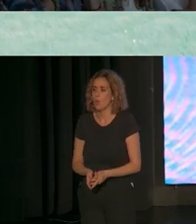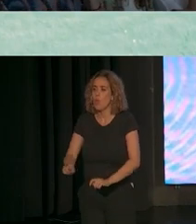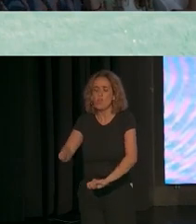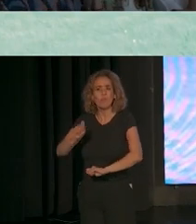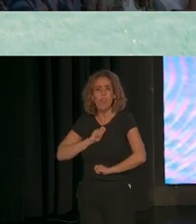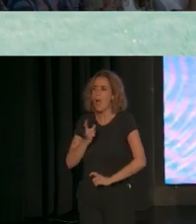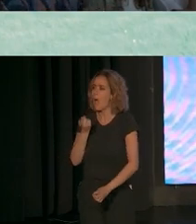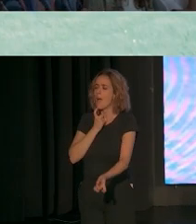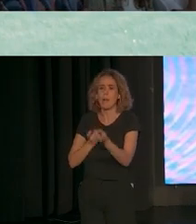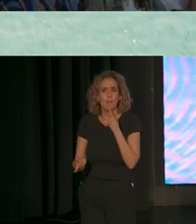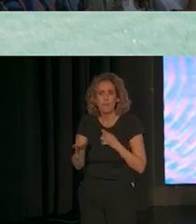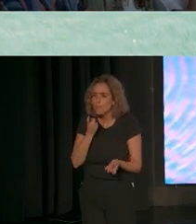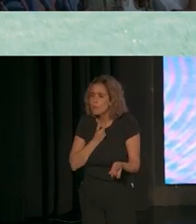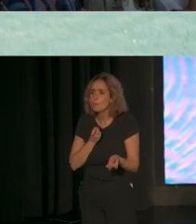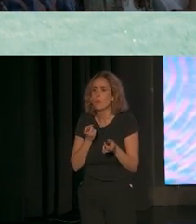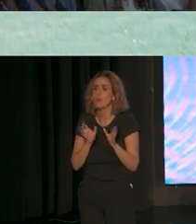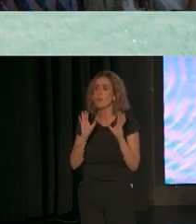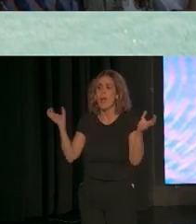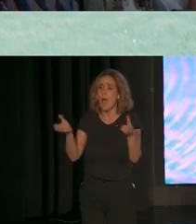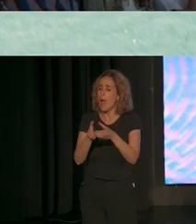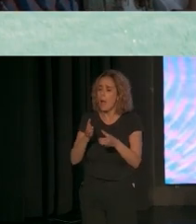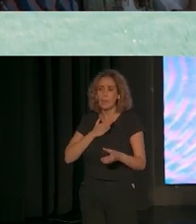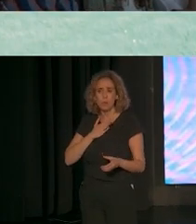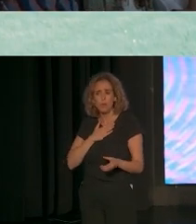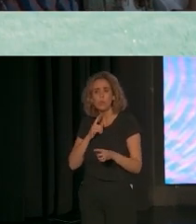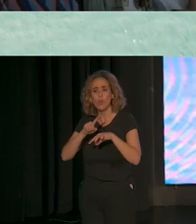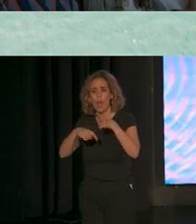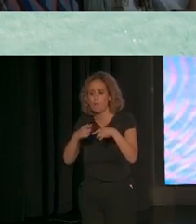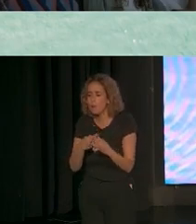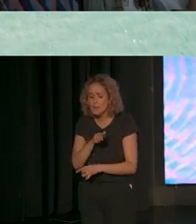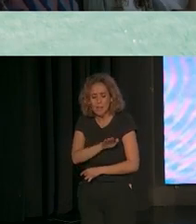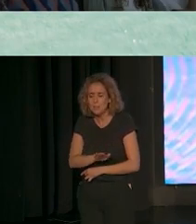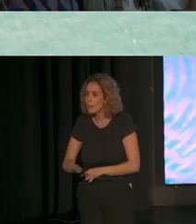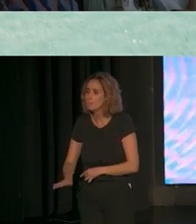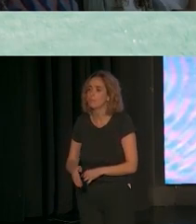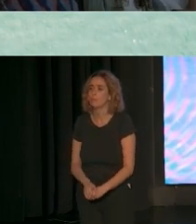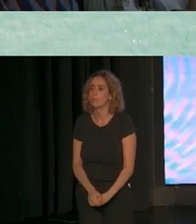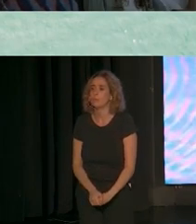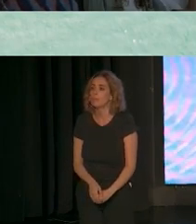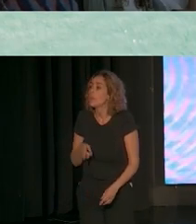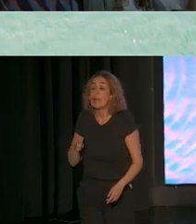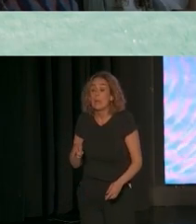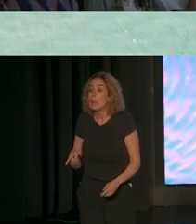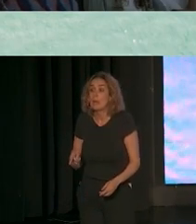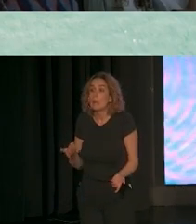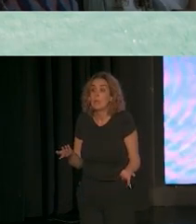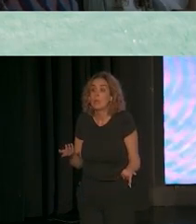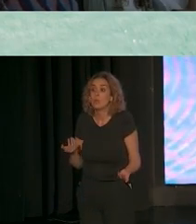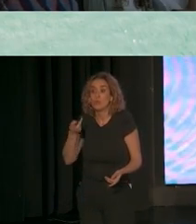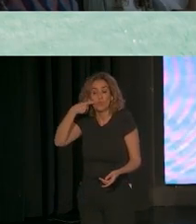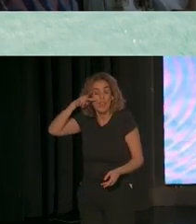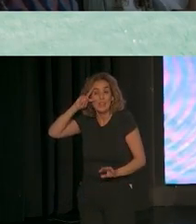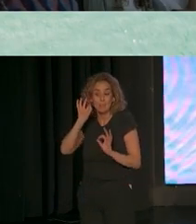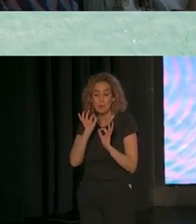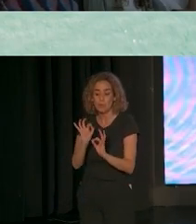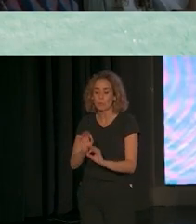muchísima información a los equipos sobre la familia y sobre el niño, y así que ellos son, al fin y al cabo, los